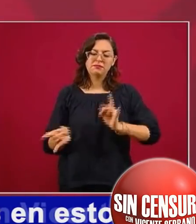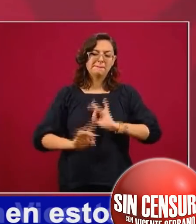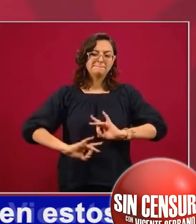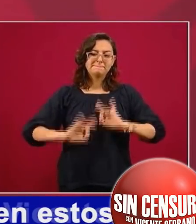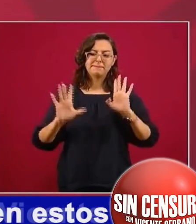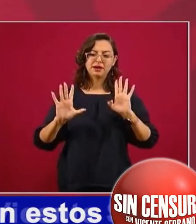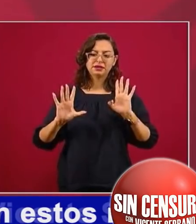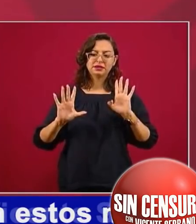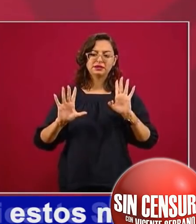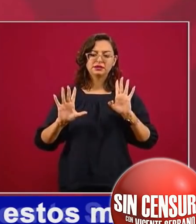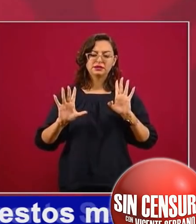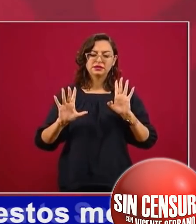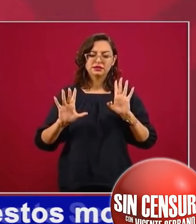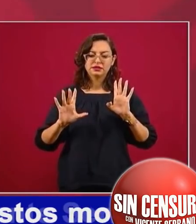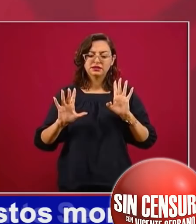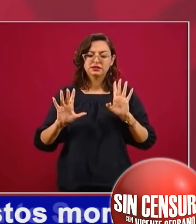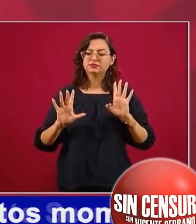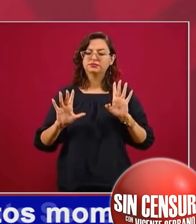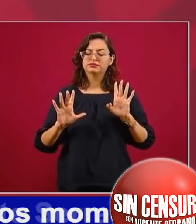Que demuestra lo que